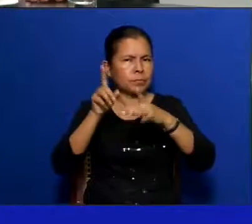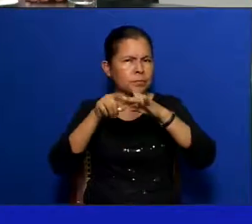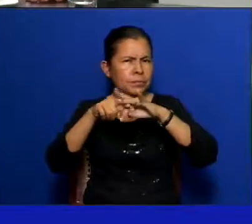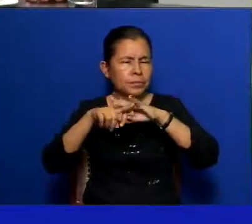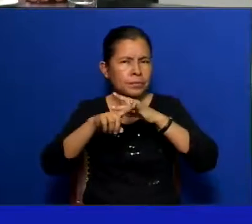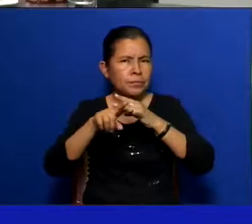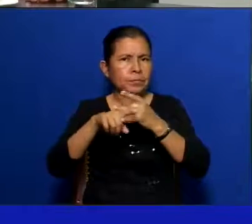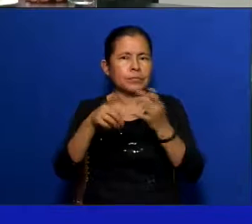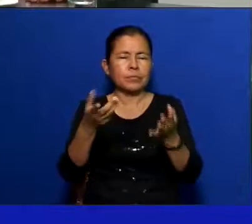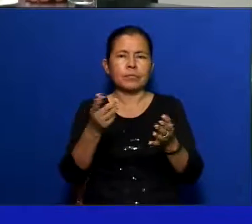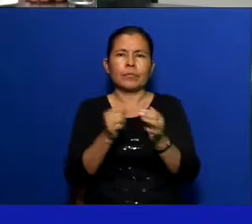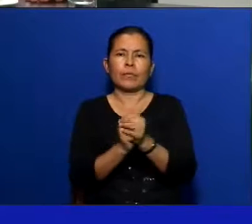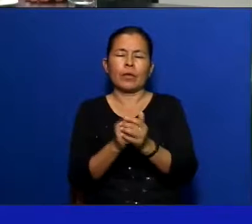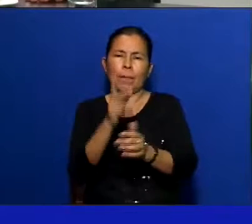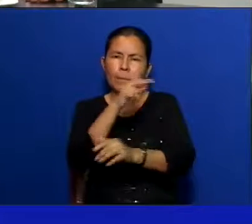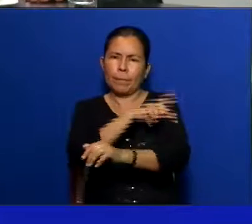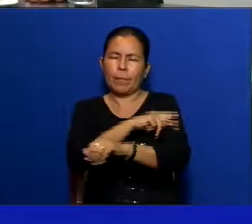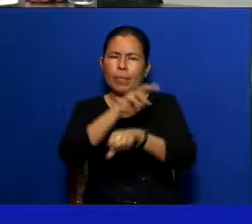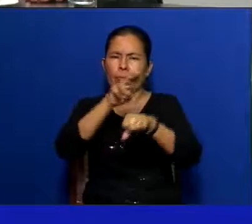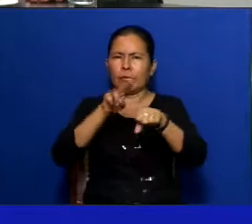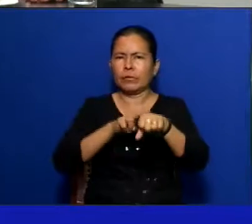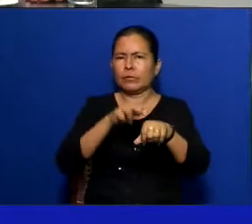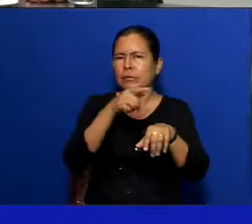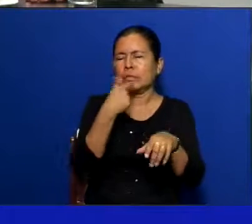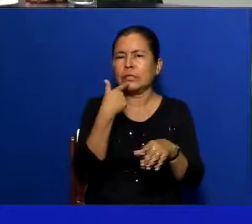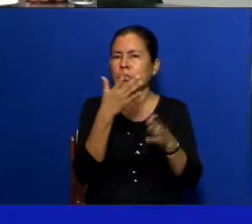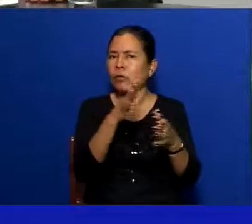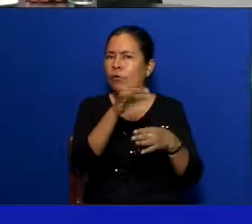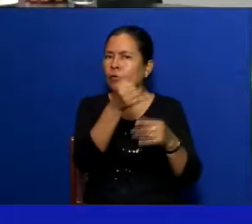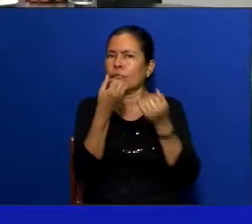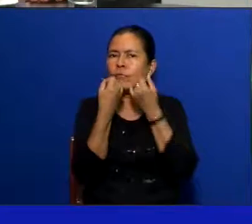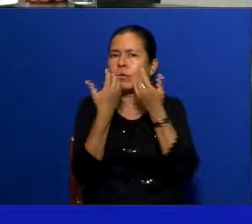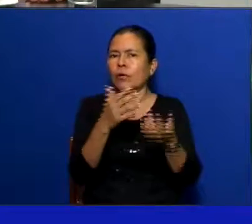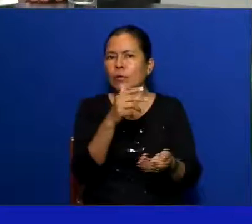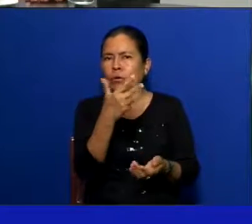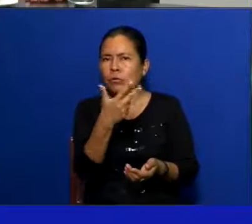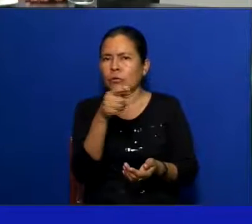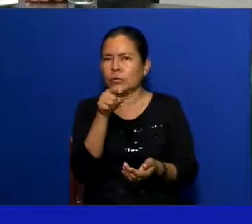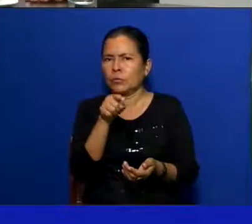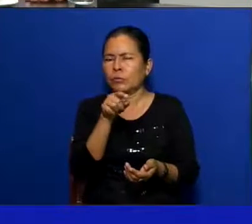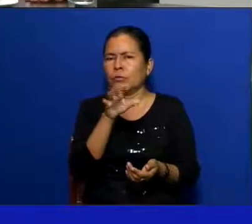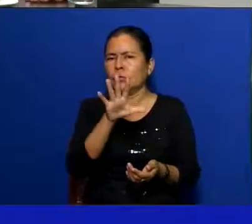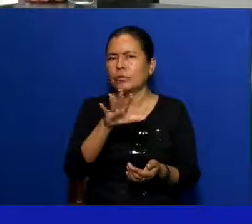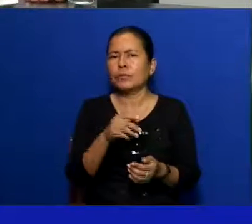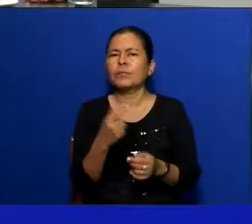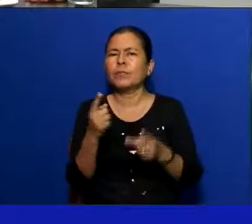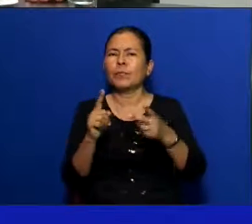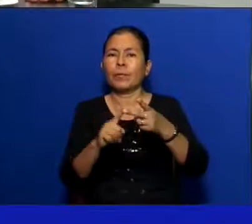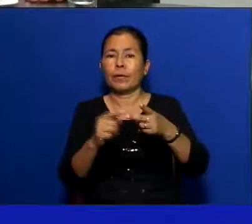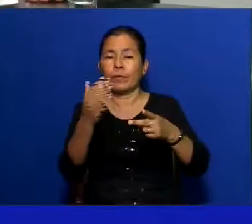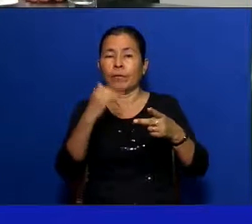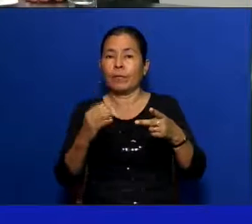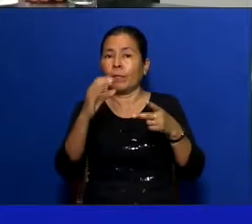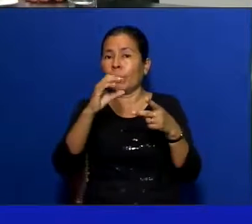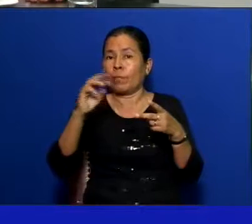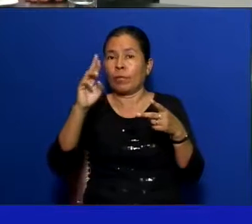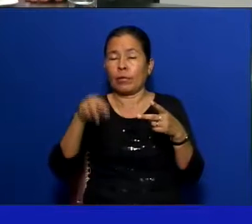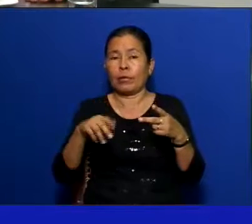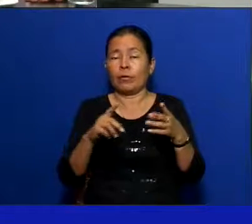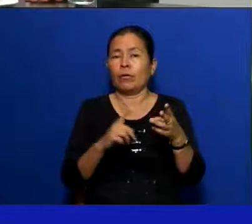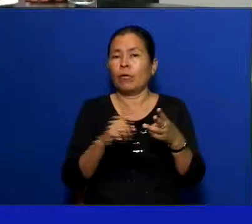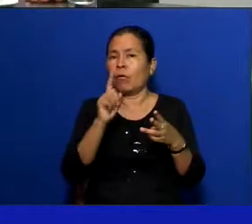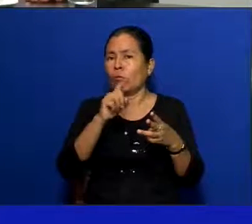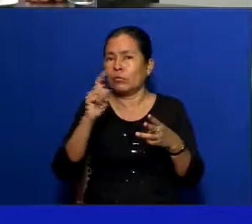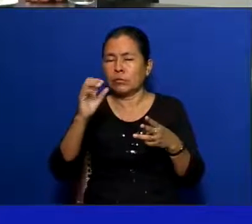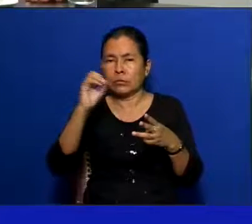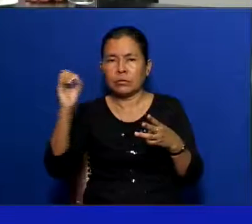un poquito inferior, creo que de 8.5. Costa Rica tiene 11 por 100 mil habitantes y Panamá tiene